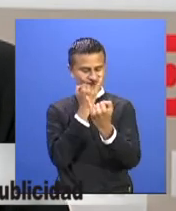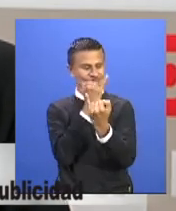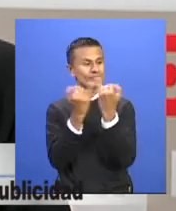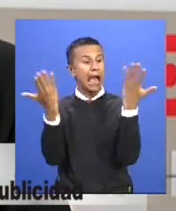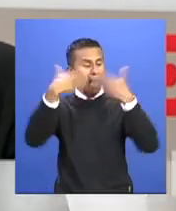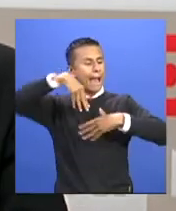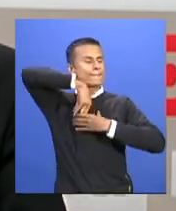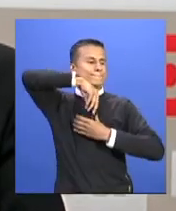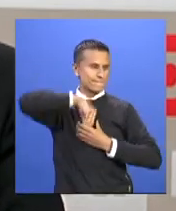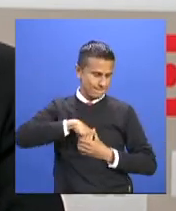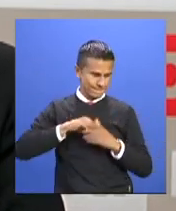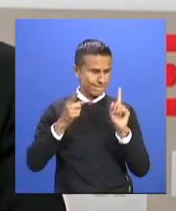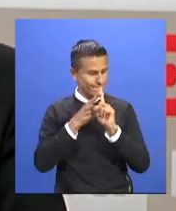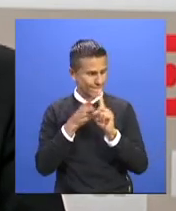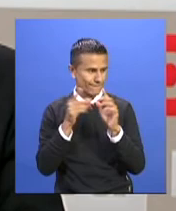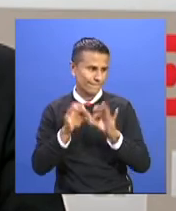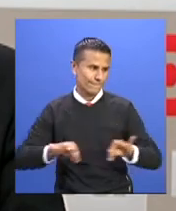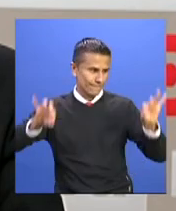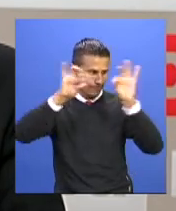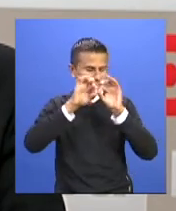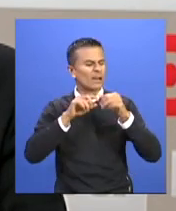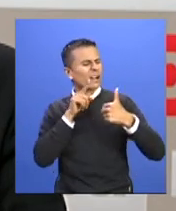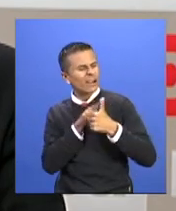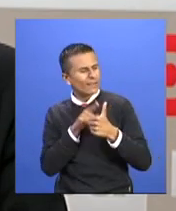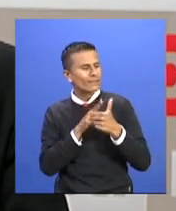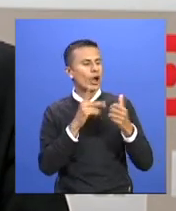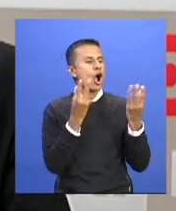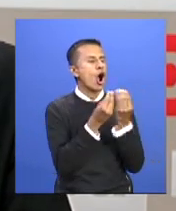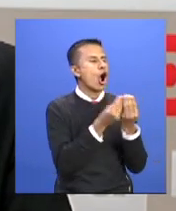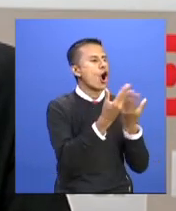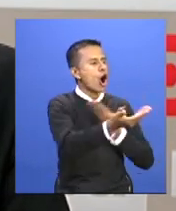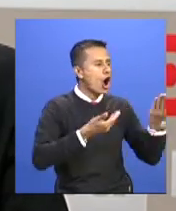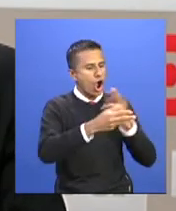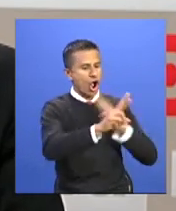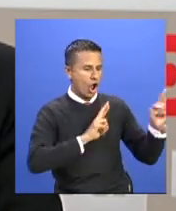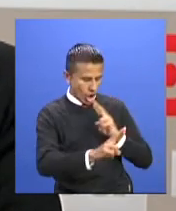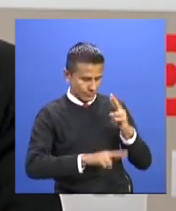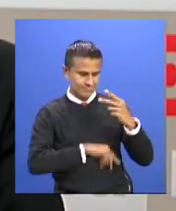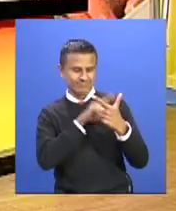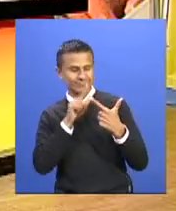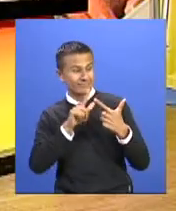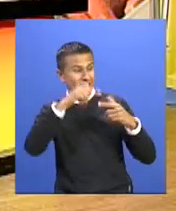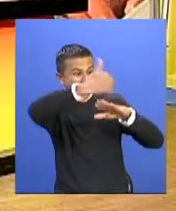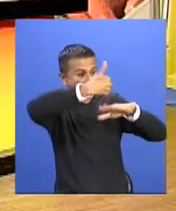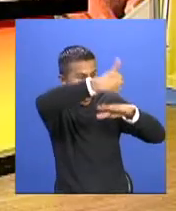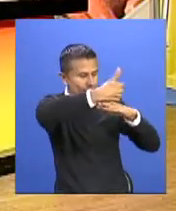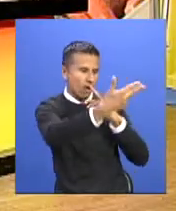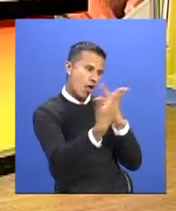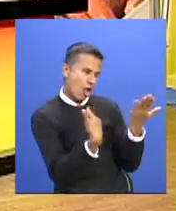reputación interna y tiene que ver con la relación entre compañeros, relación con jefes,